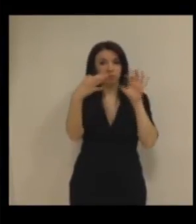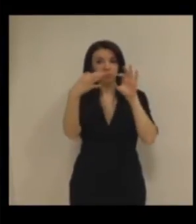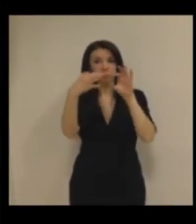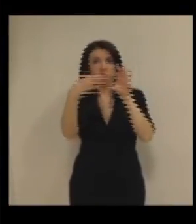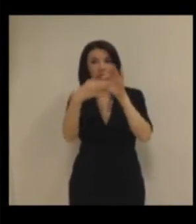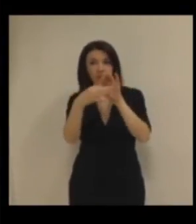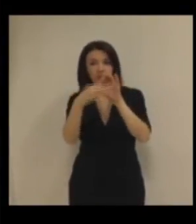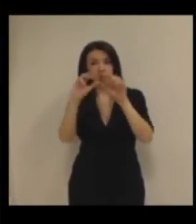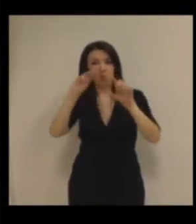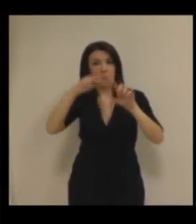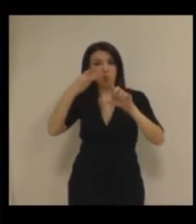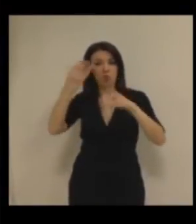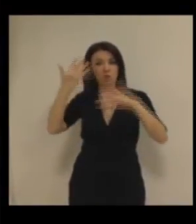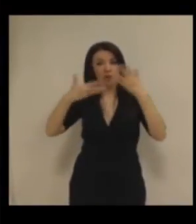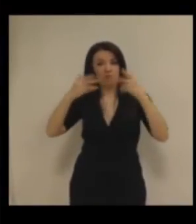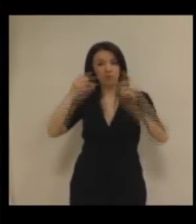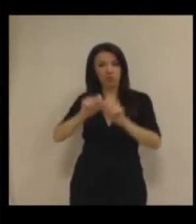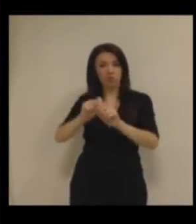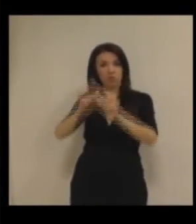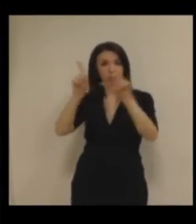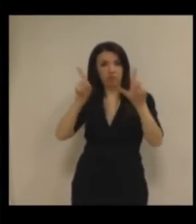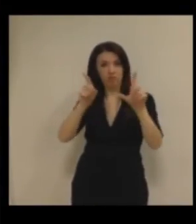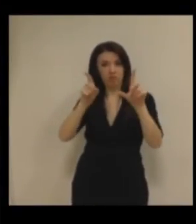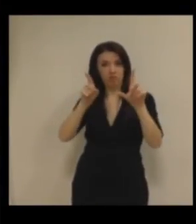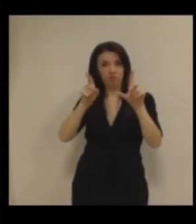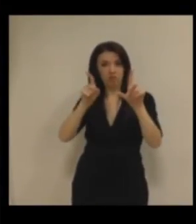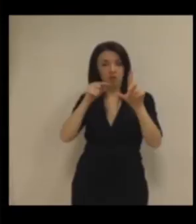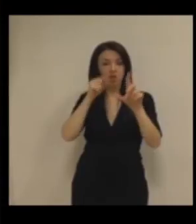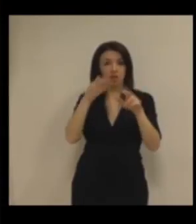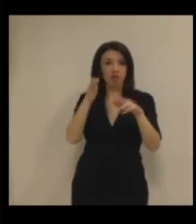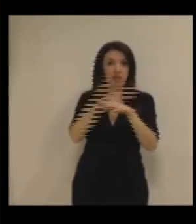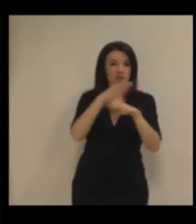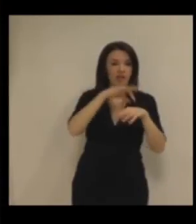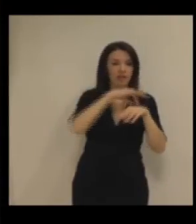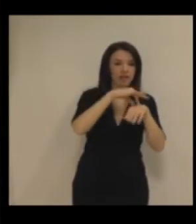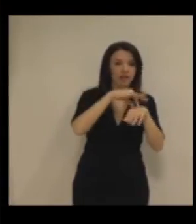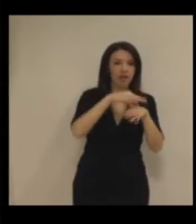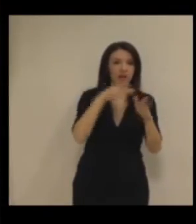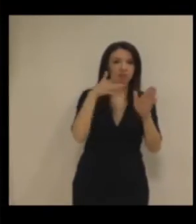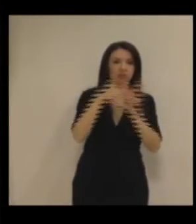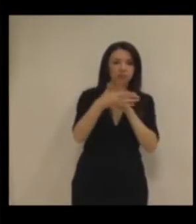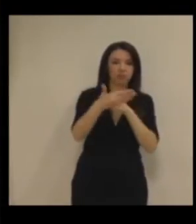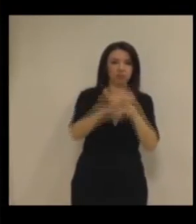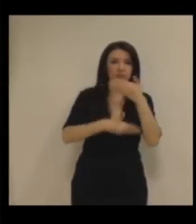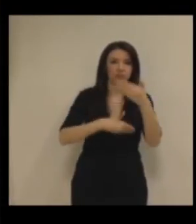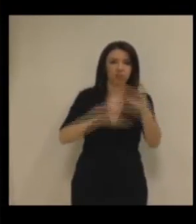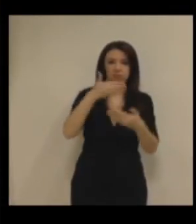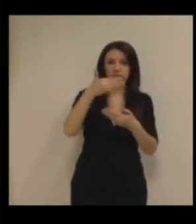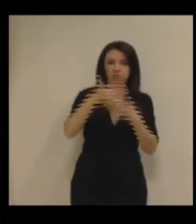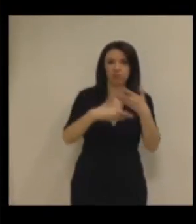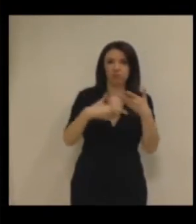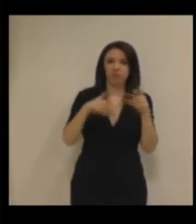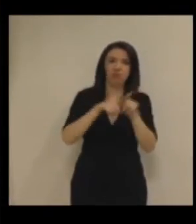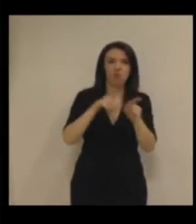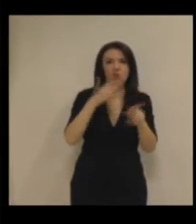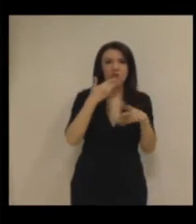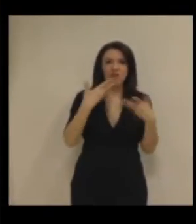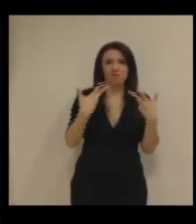caes en la página web de la administración que lo ejecuta. Te indica de una manera muy